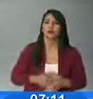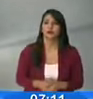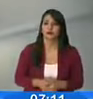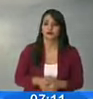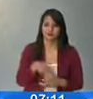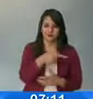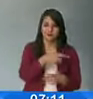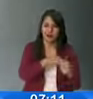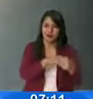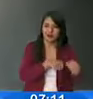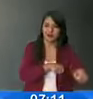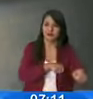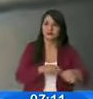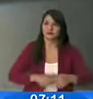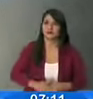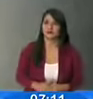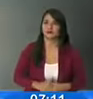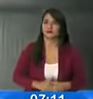abrir.